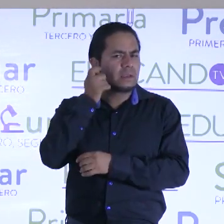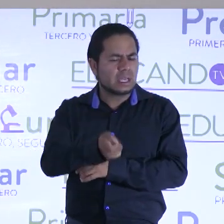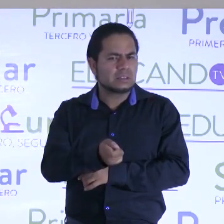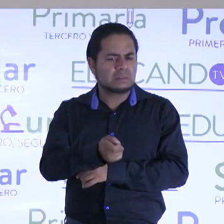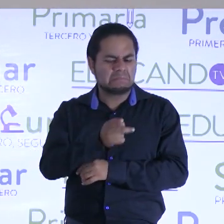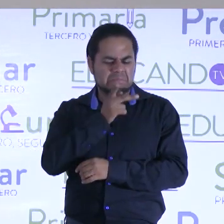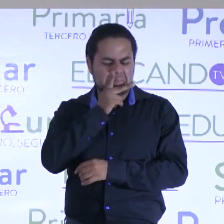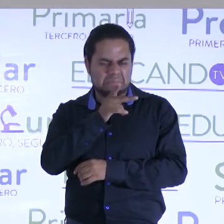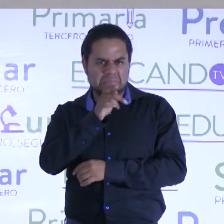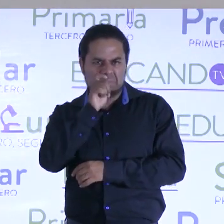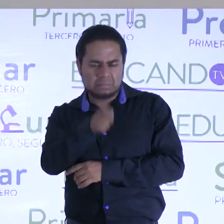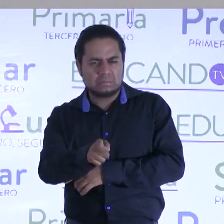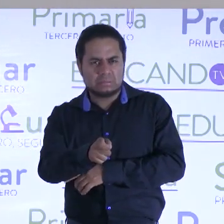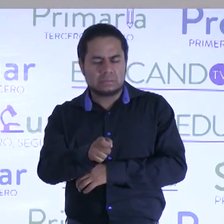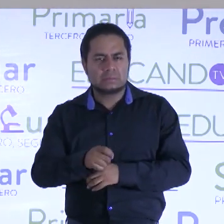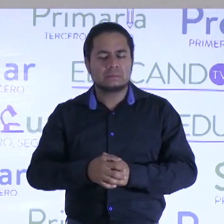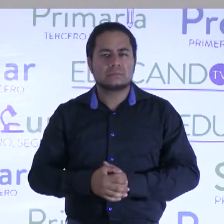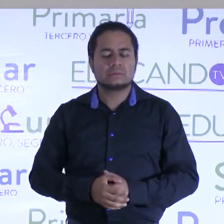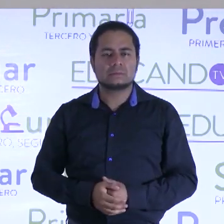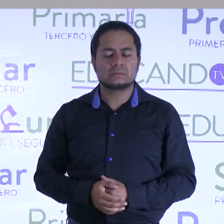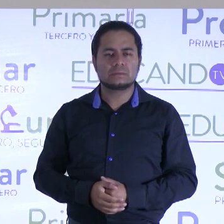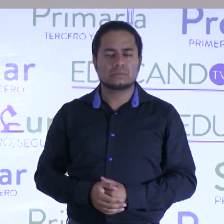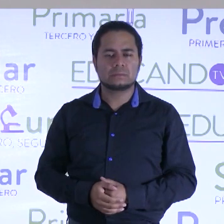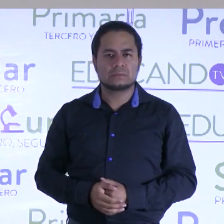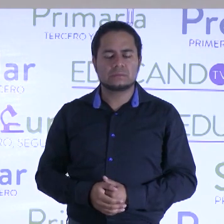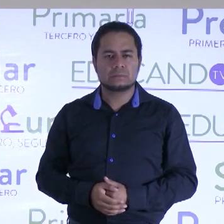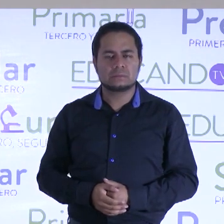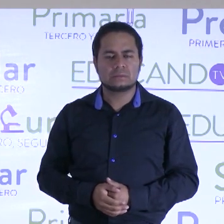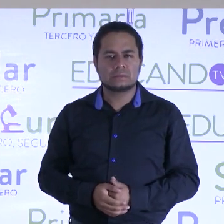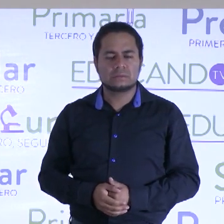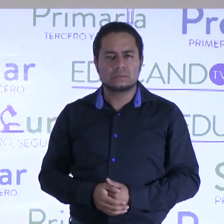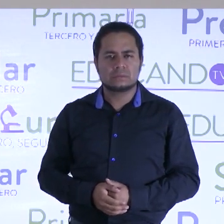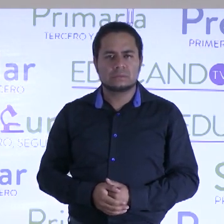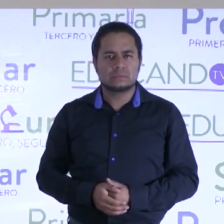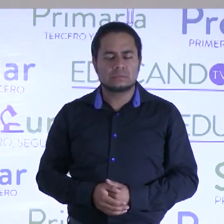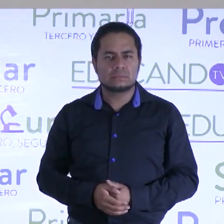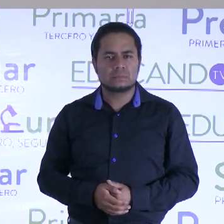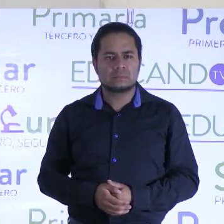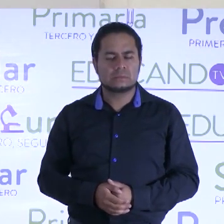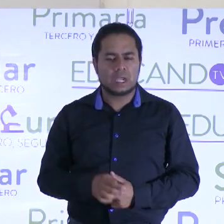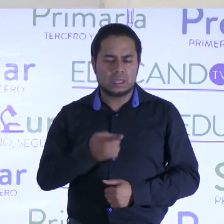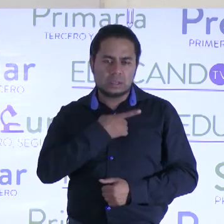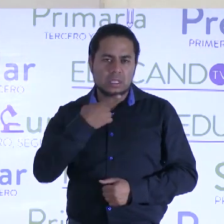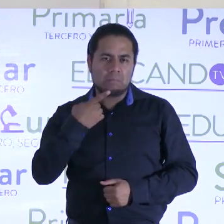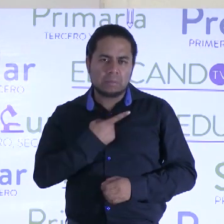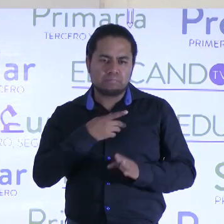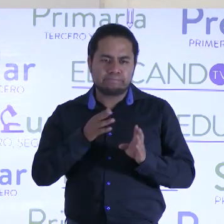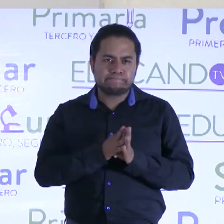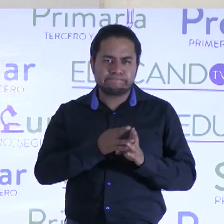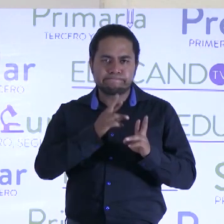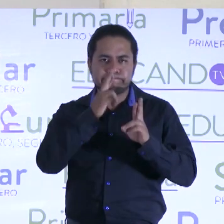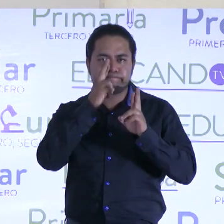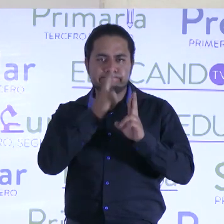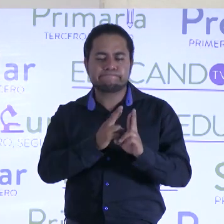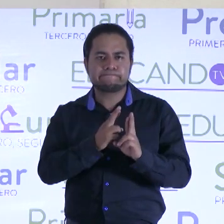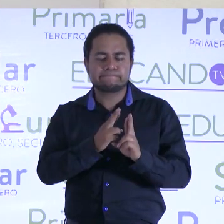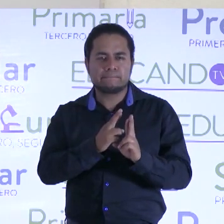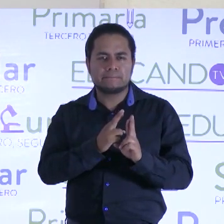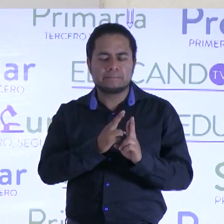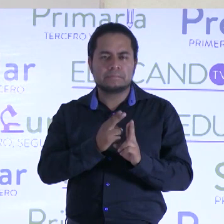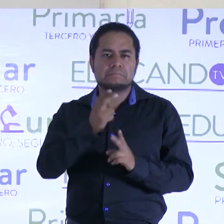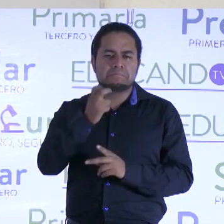nos referimos cuando escuchamos la palabra calidad? Nos dice que debemos de ser